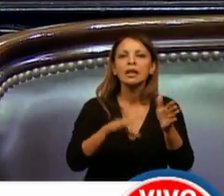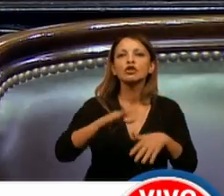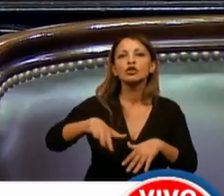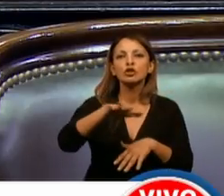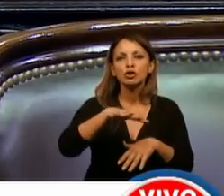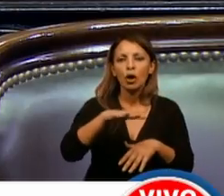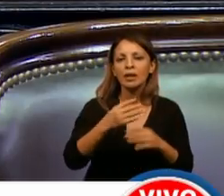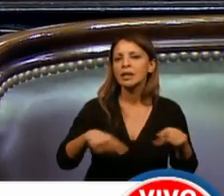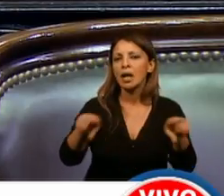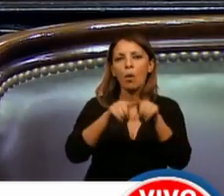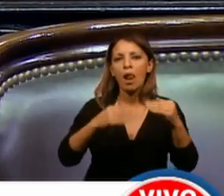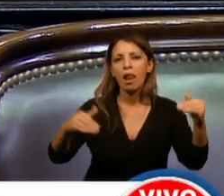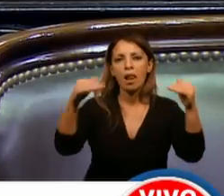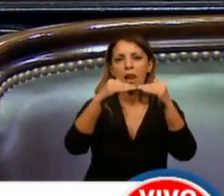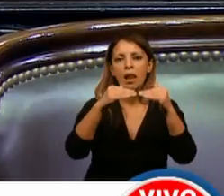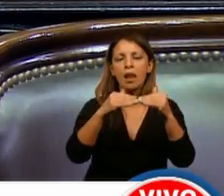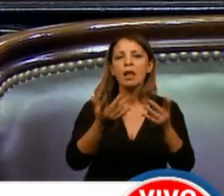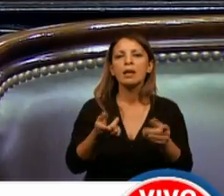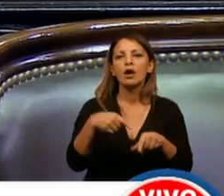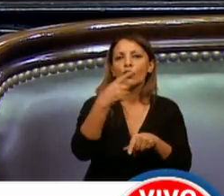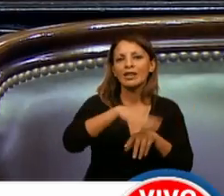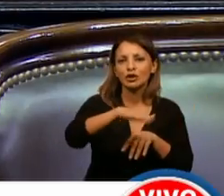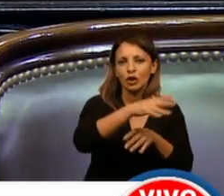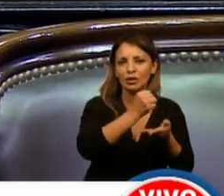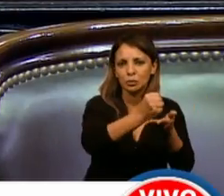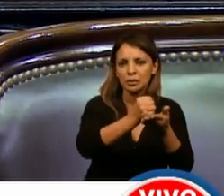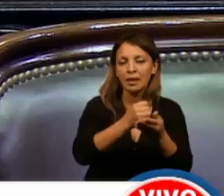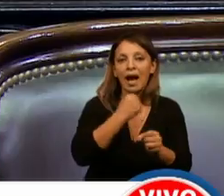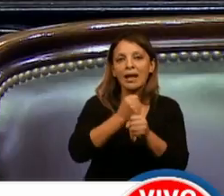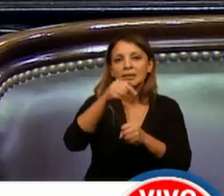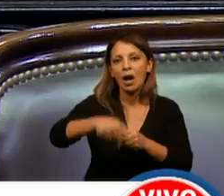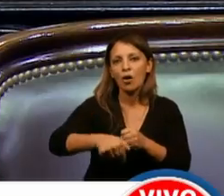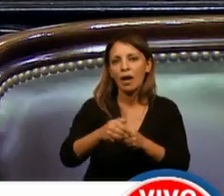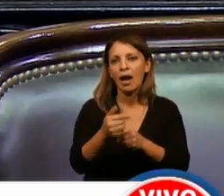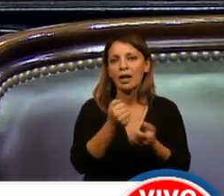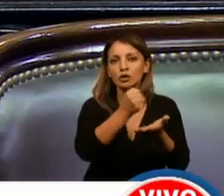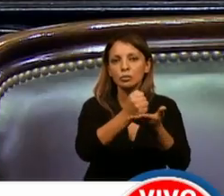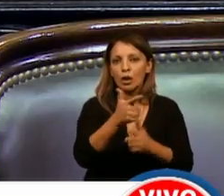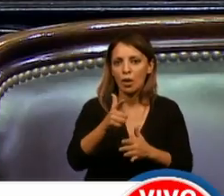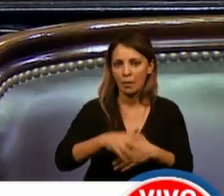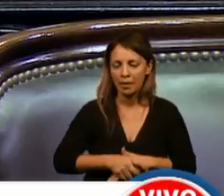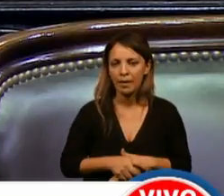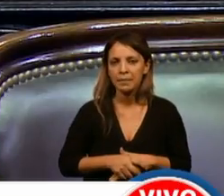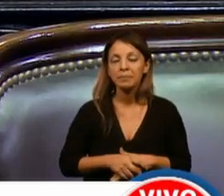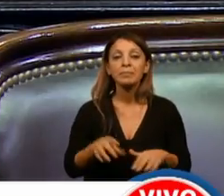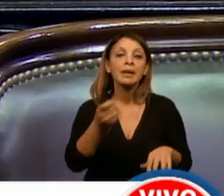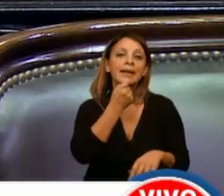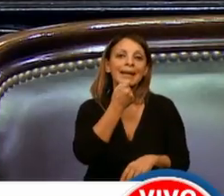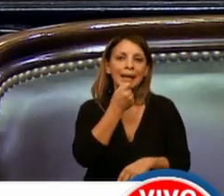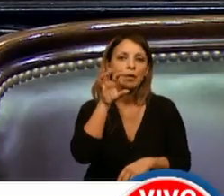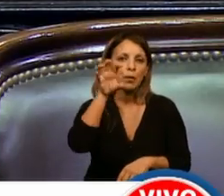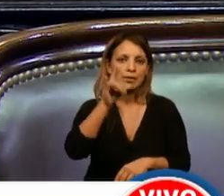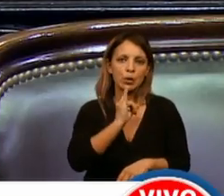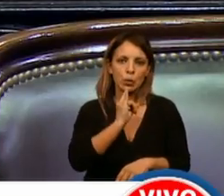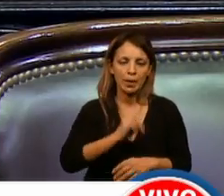igualdad de condiciones con zonas que eran subsidiada y que hasta el día de hoy no tenían subsidio como en el caso particular de la provincia de